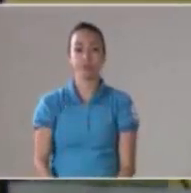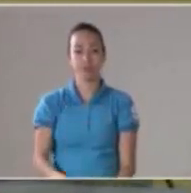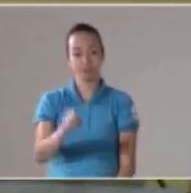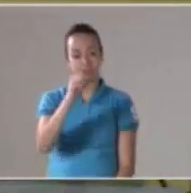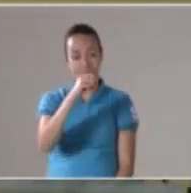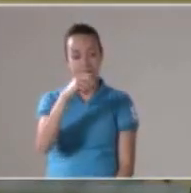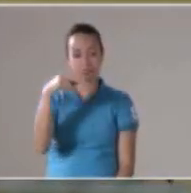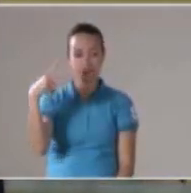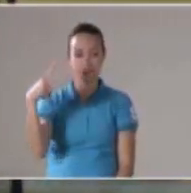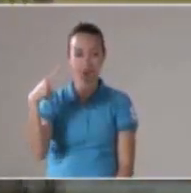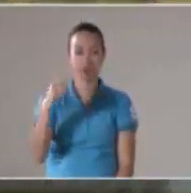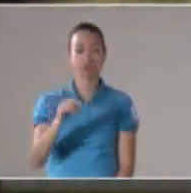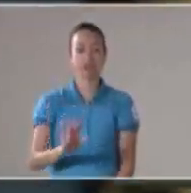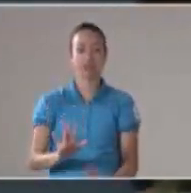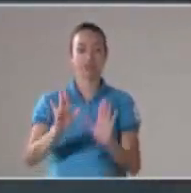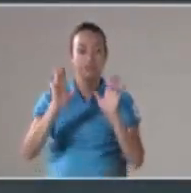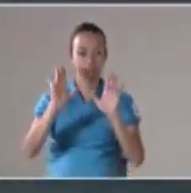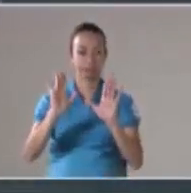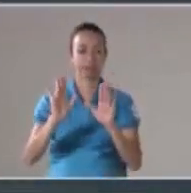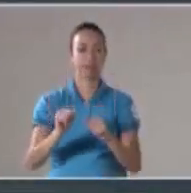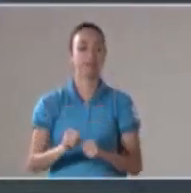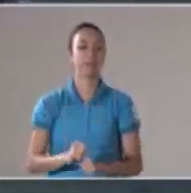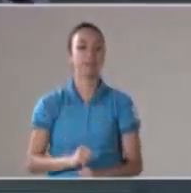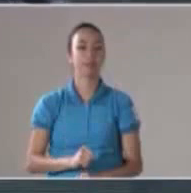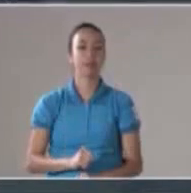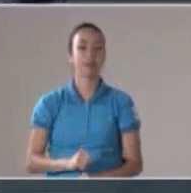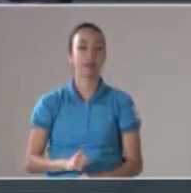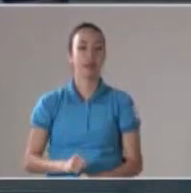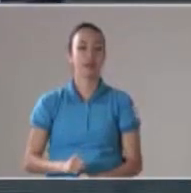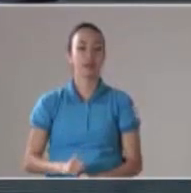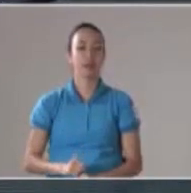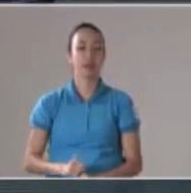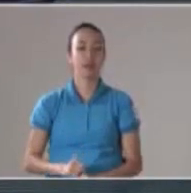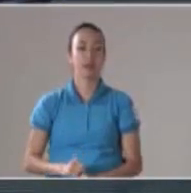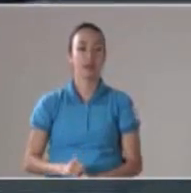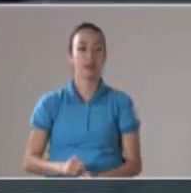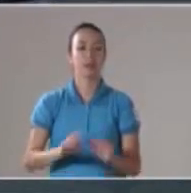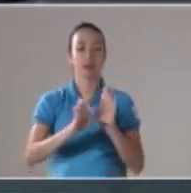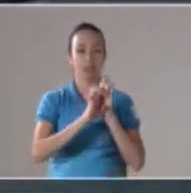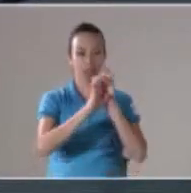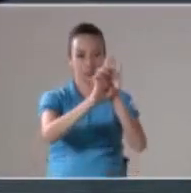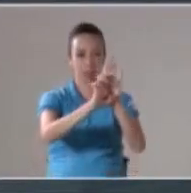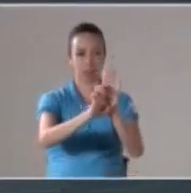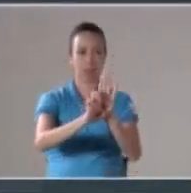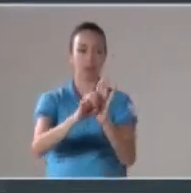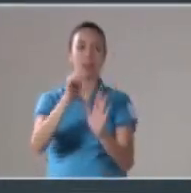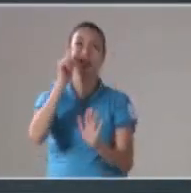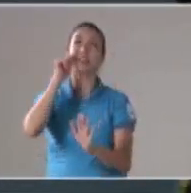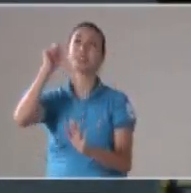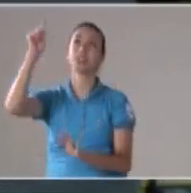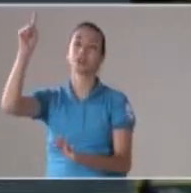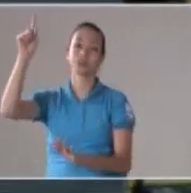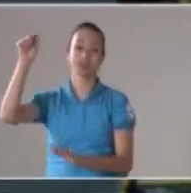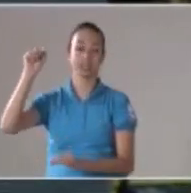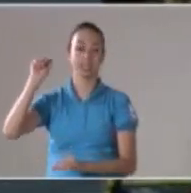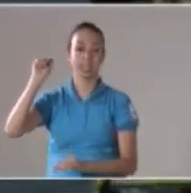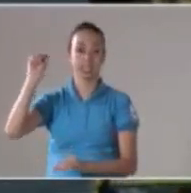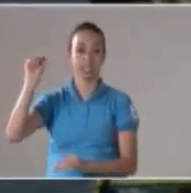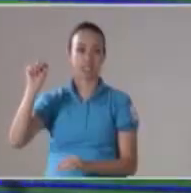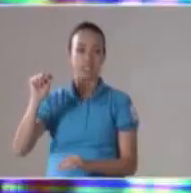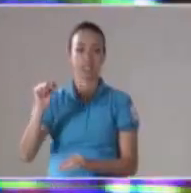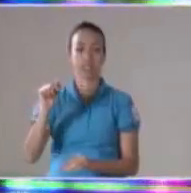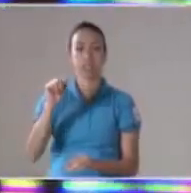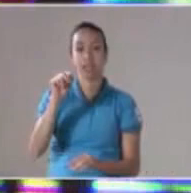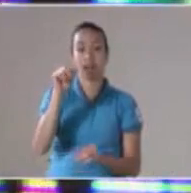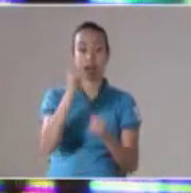Ok, vamos a ver si me estoy dando a entender. Aquí está el Señor, y aquí está el amor a su nombre, y aquí